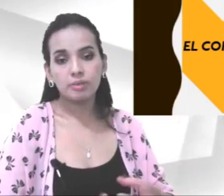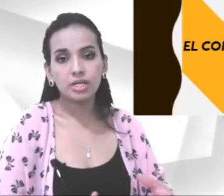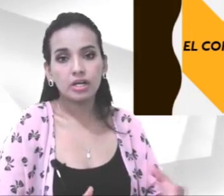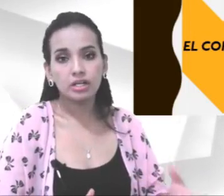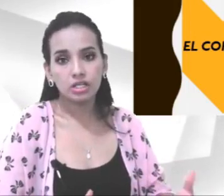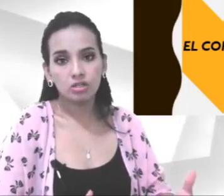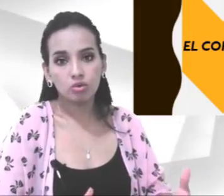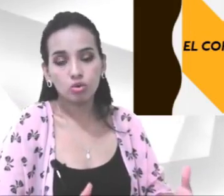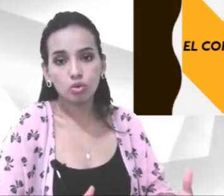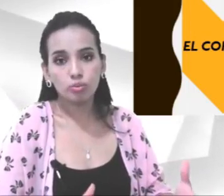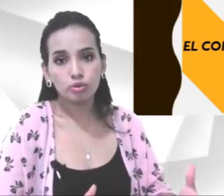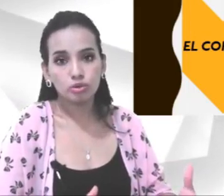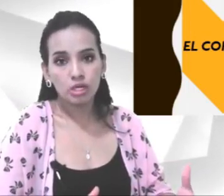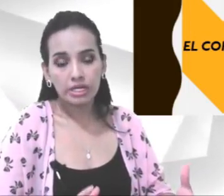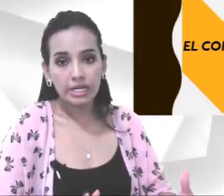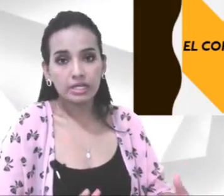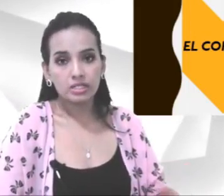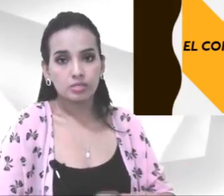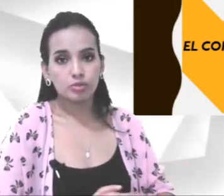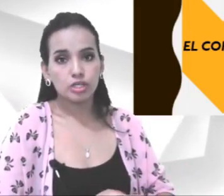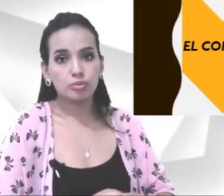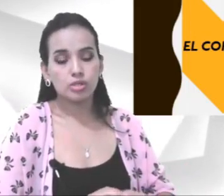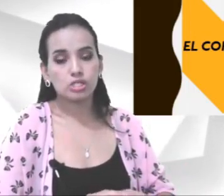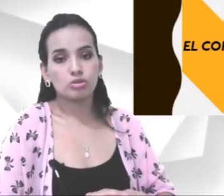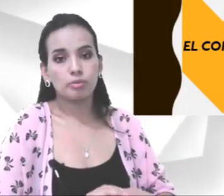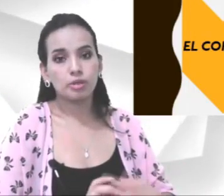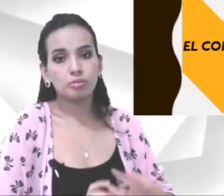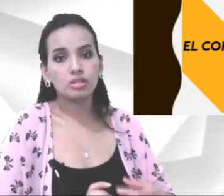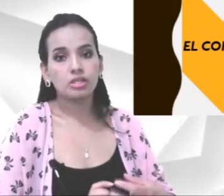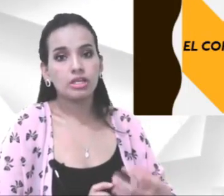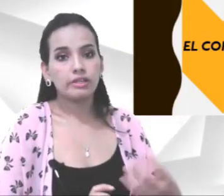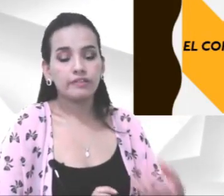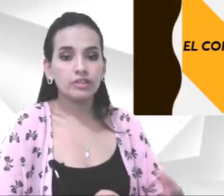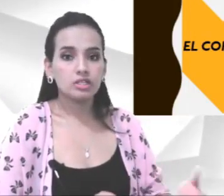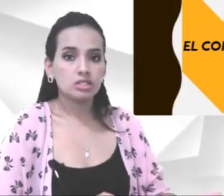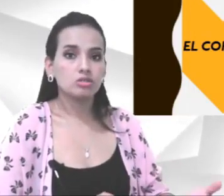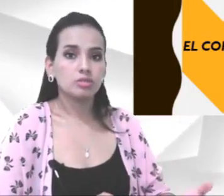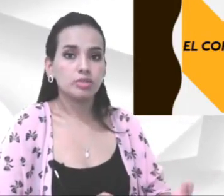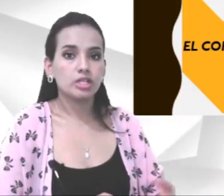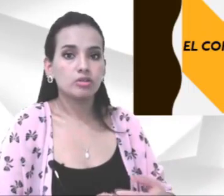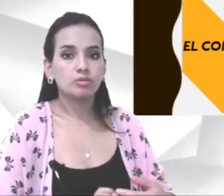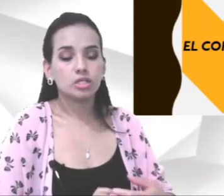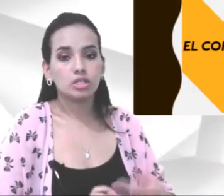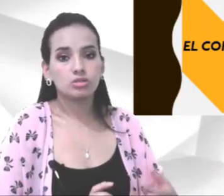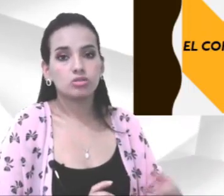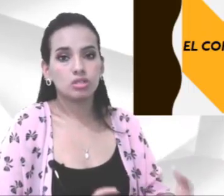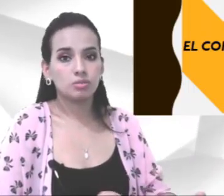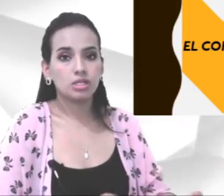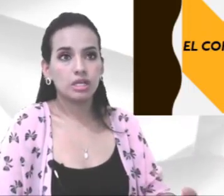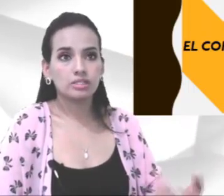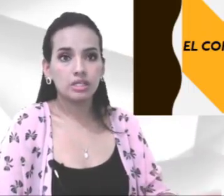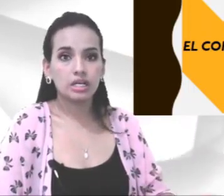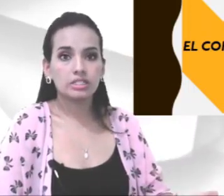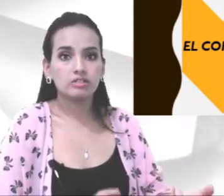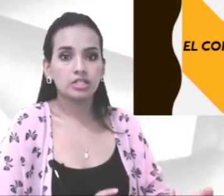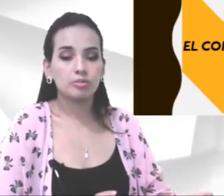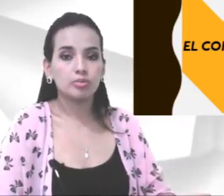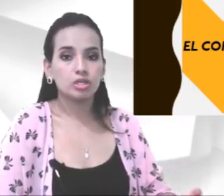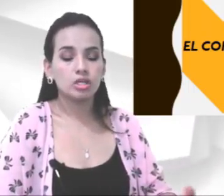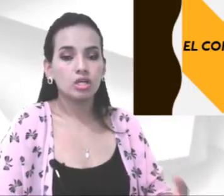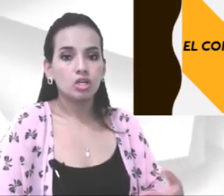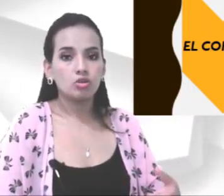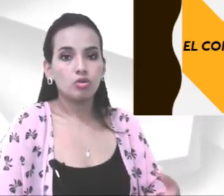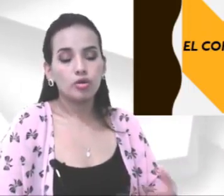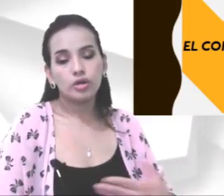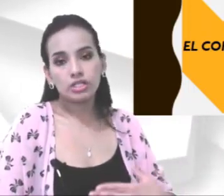viajan en grupos grandes porque porque esto les permite defenderse de los depredadores verdad estos tienden a acercarse verdad